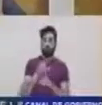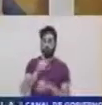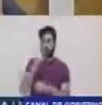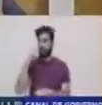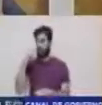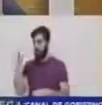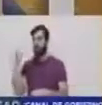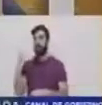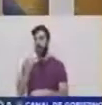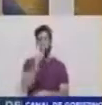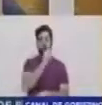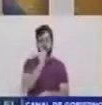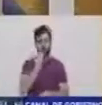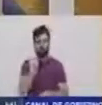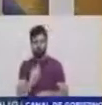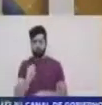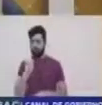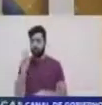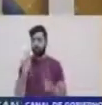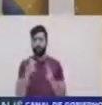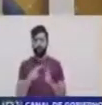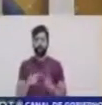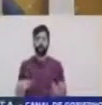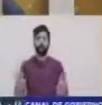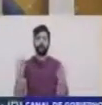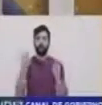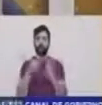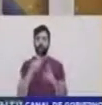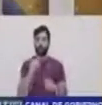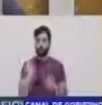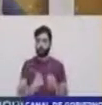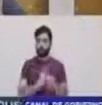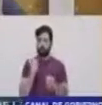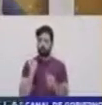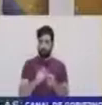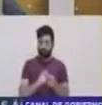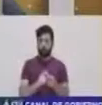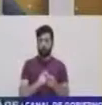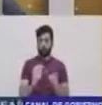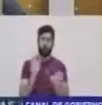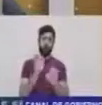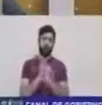si lo podemos hacer con valor exacto, ¿verdad? Esto sería,